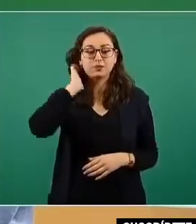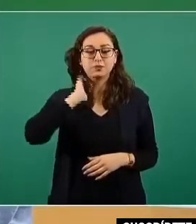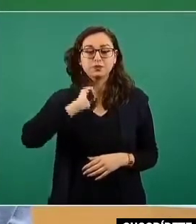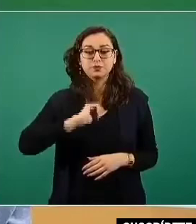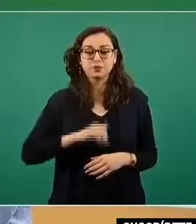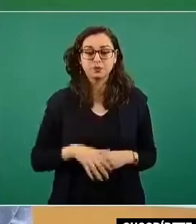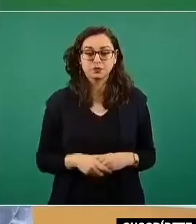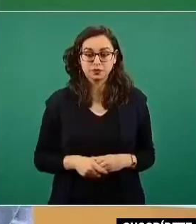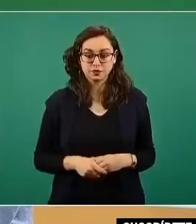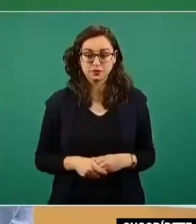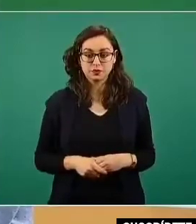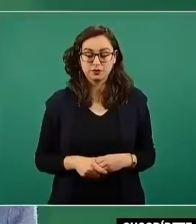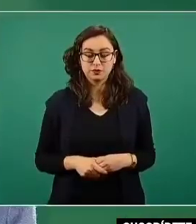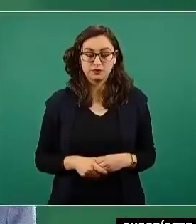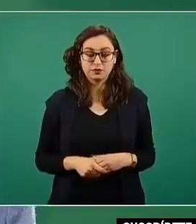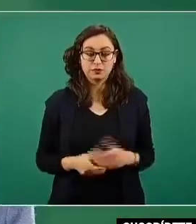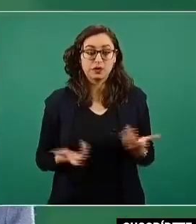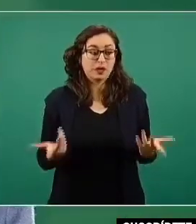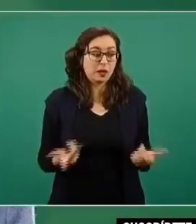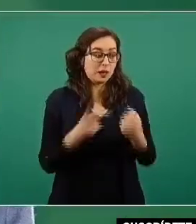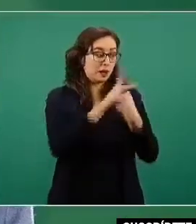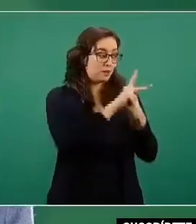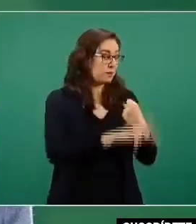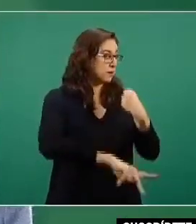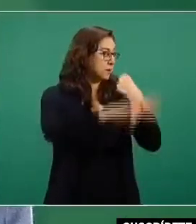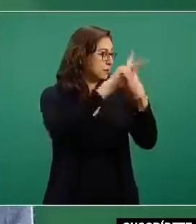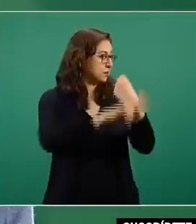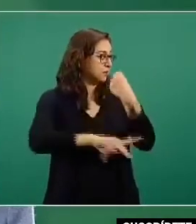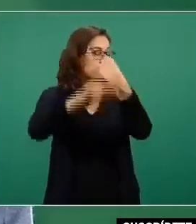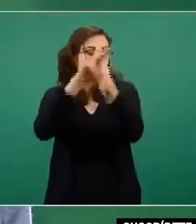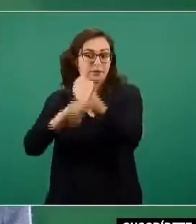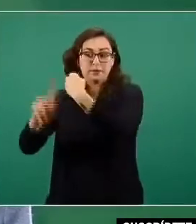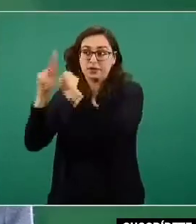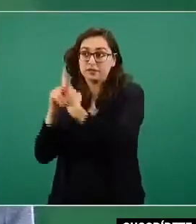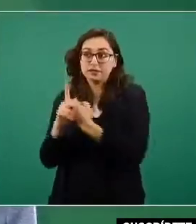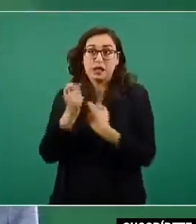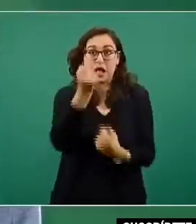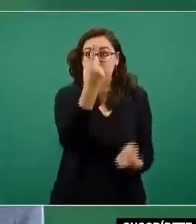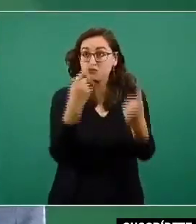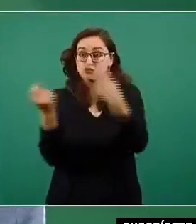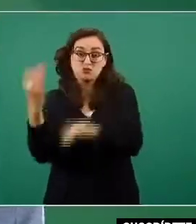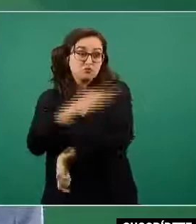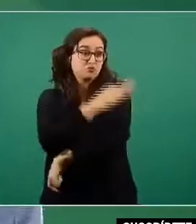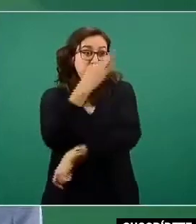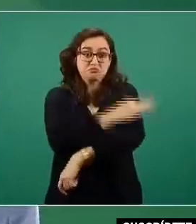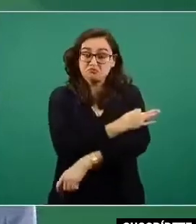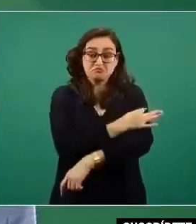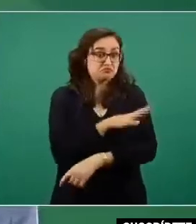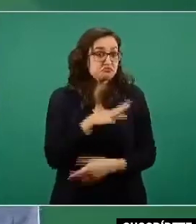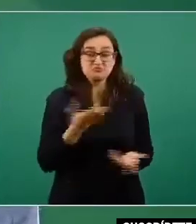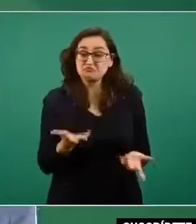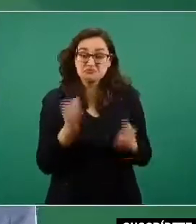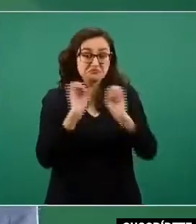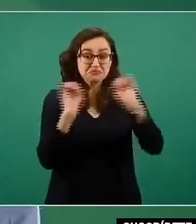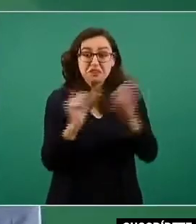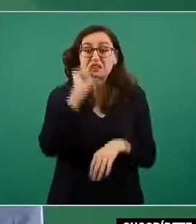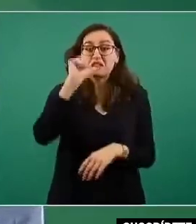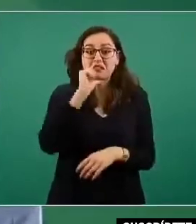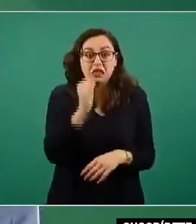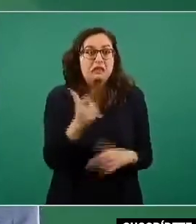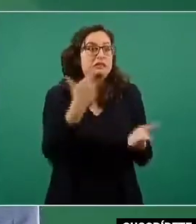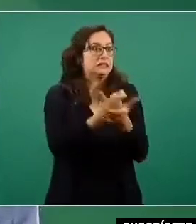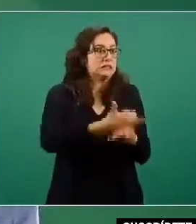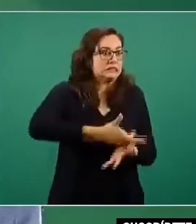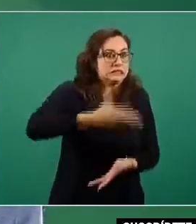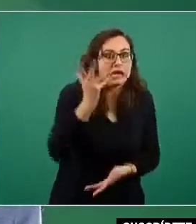países que no tienen acceso a la vacuna y no logran tenerla, porque no la consiguen, porque es muy cara,